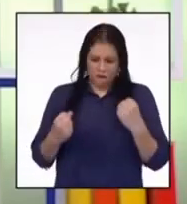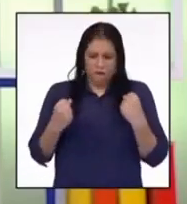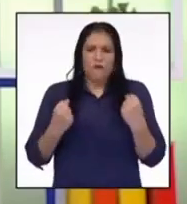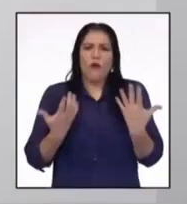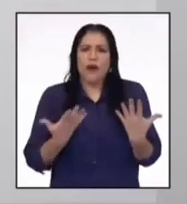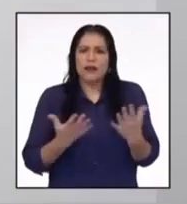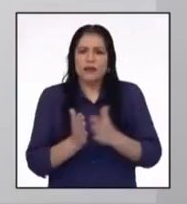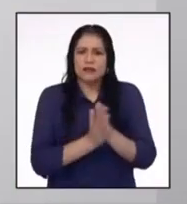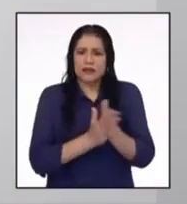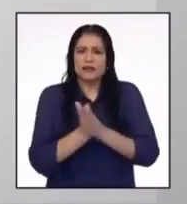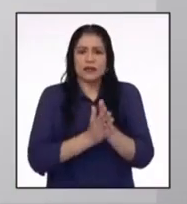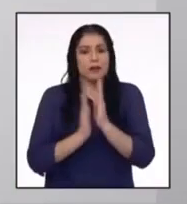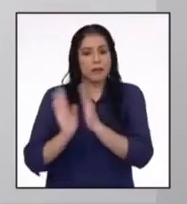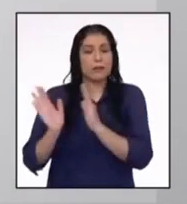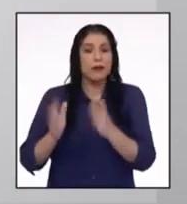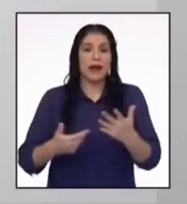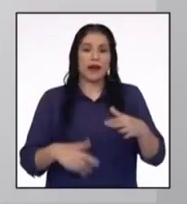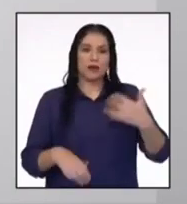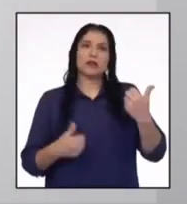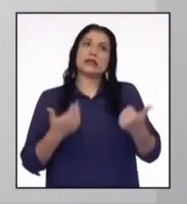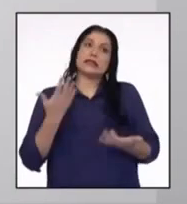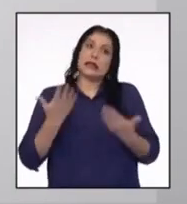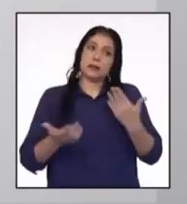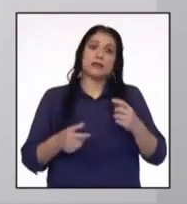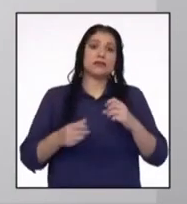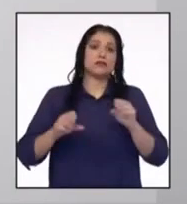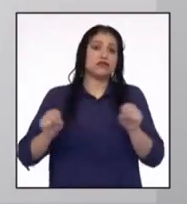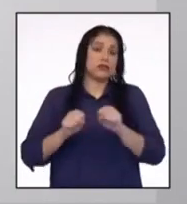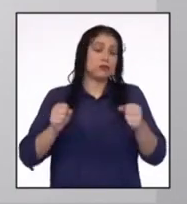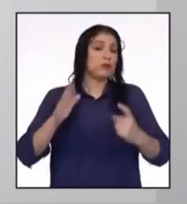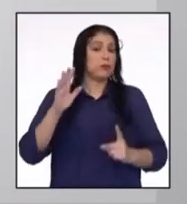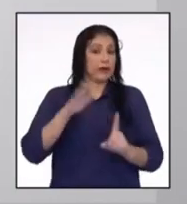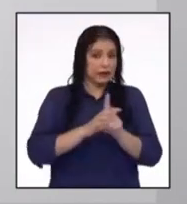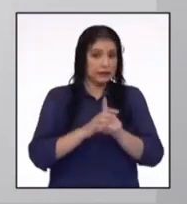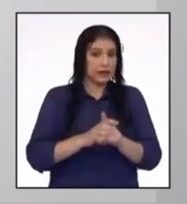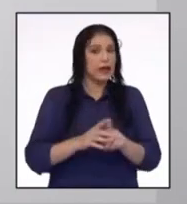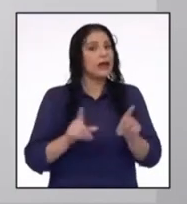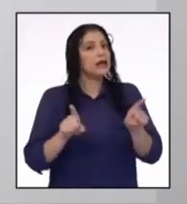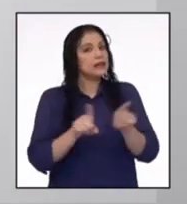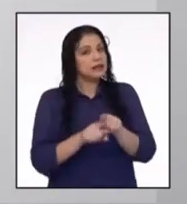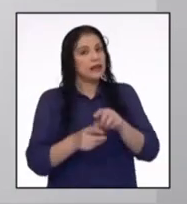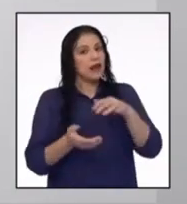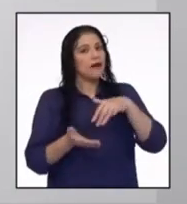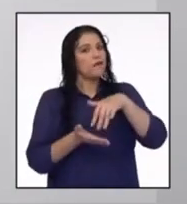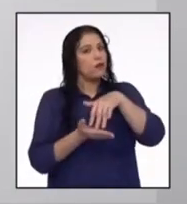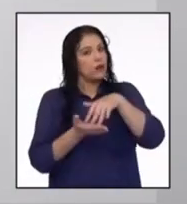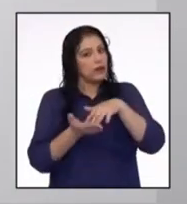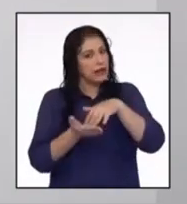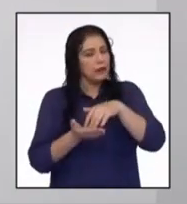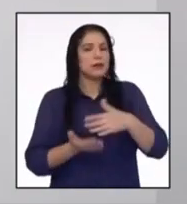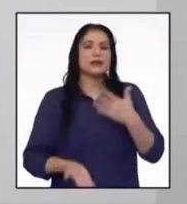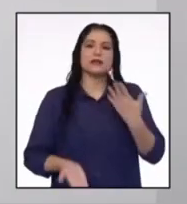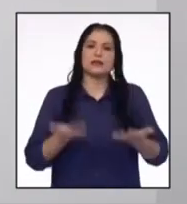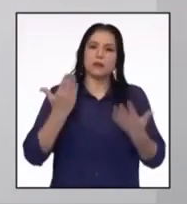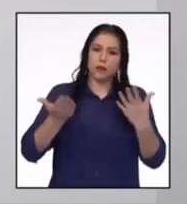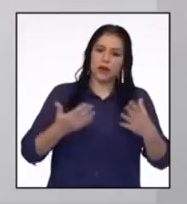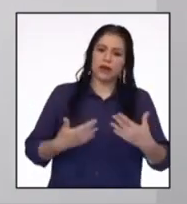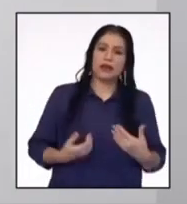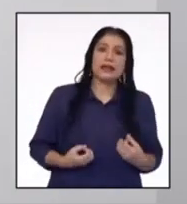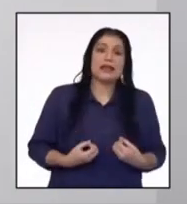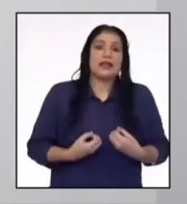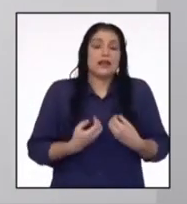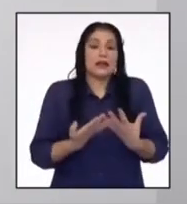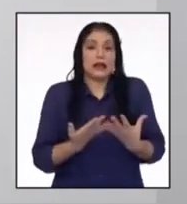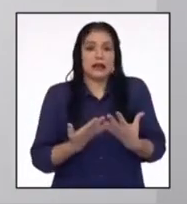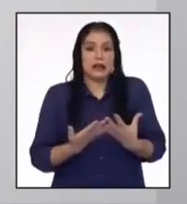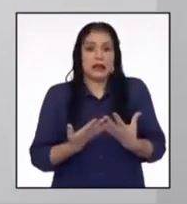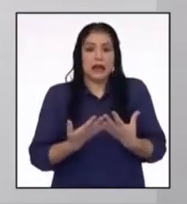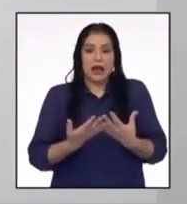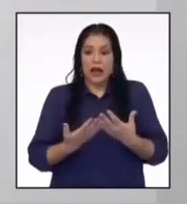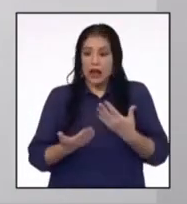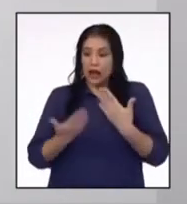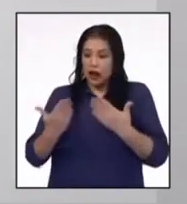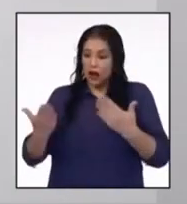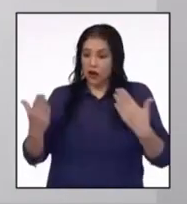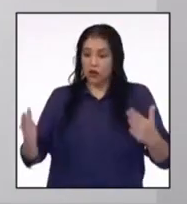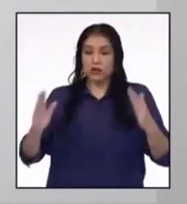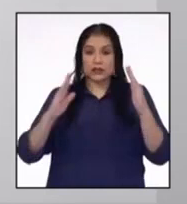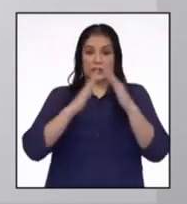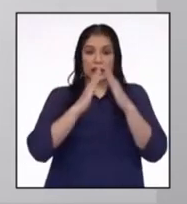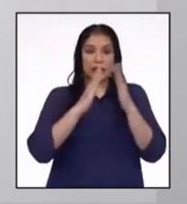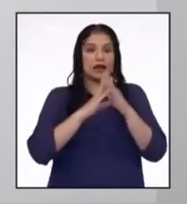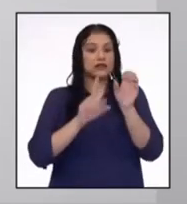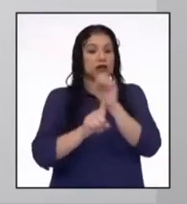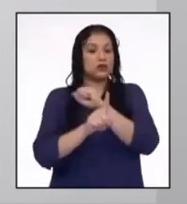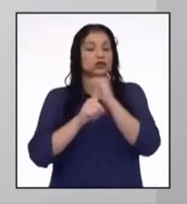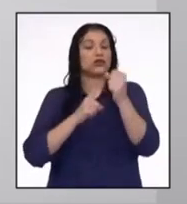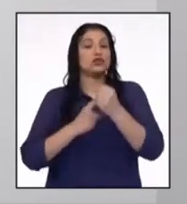preparados que estamos. Así es, Junior. Y la vulnerabilidad que se puede presentar en lo físico, lo